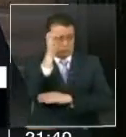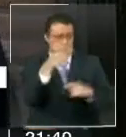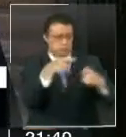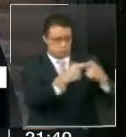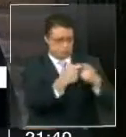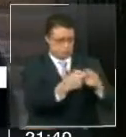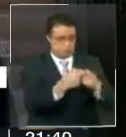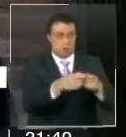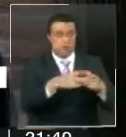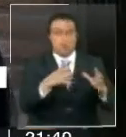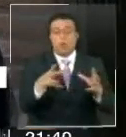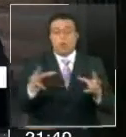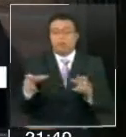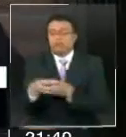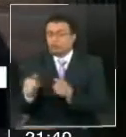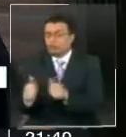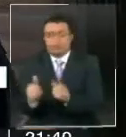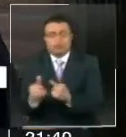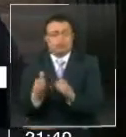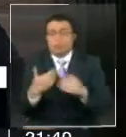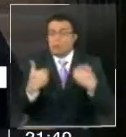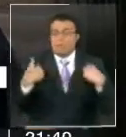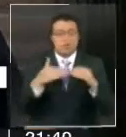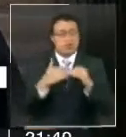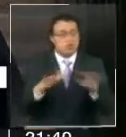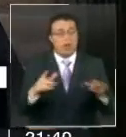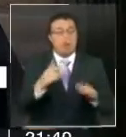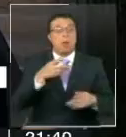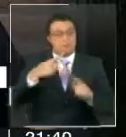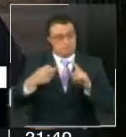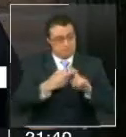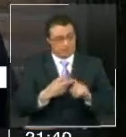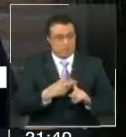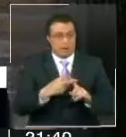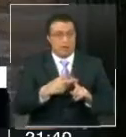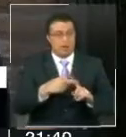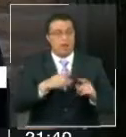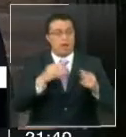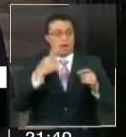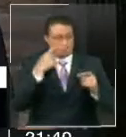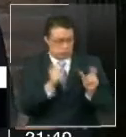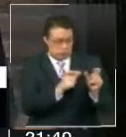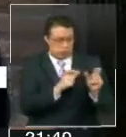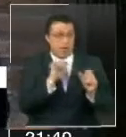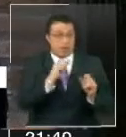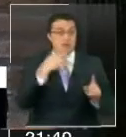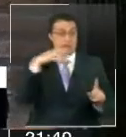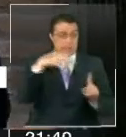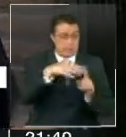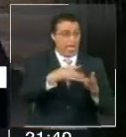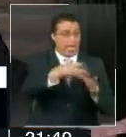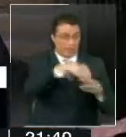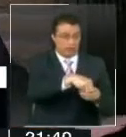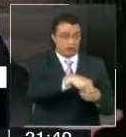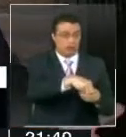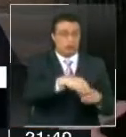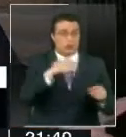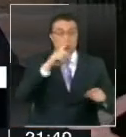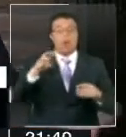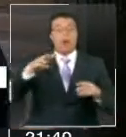aunque sea en un ascensor, pero participar, fiscalizar y criticar de adentro. Yo creo que esto es como cuando uno está en el